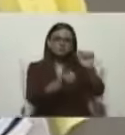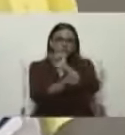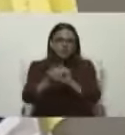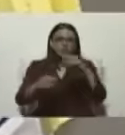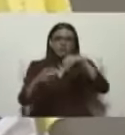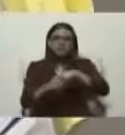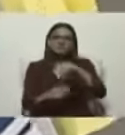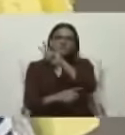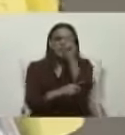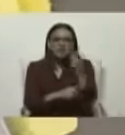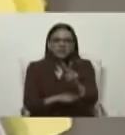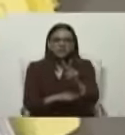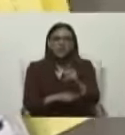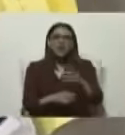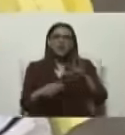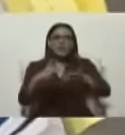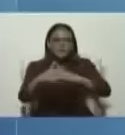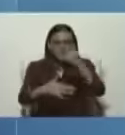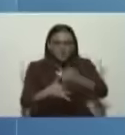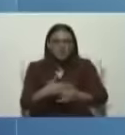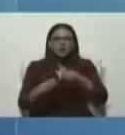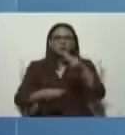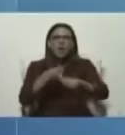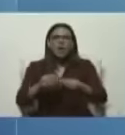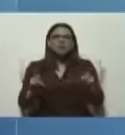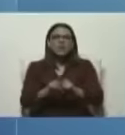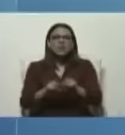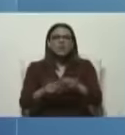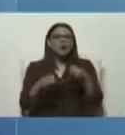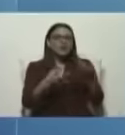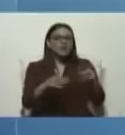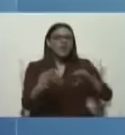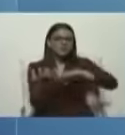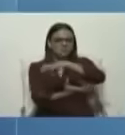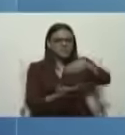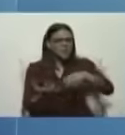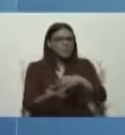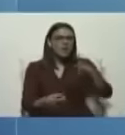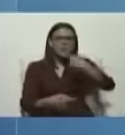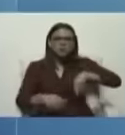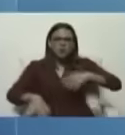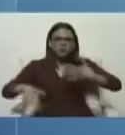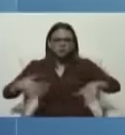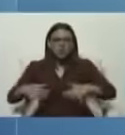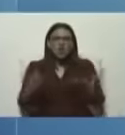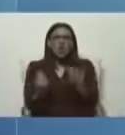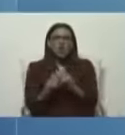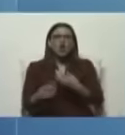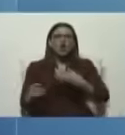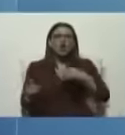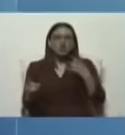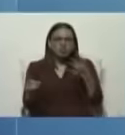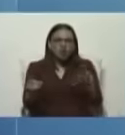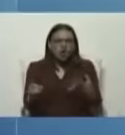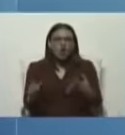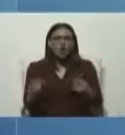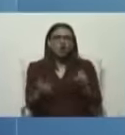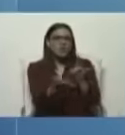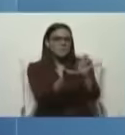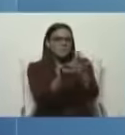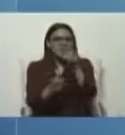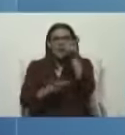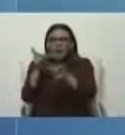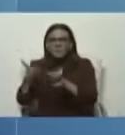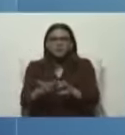programa para generar desasosiego, inestabilidad, dolor, despido,